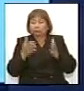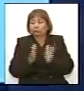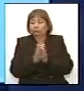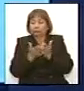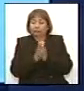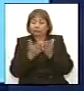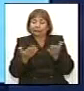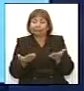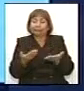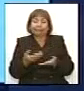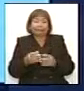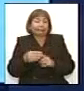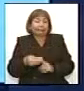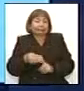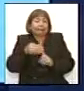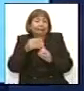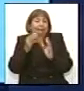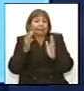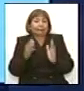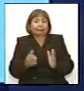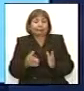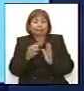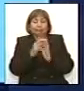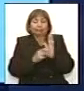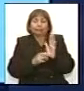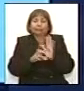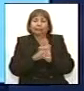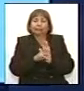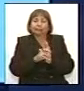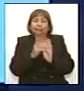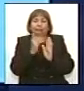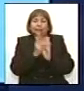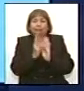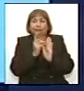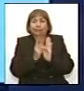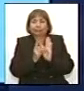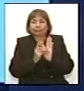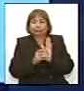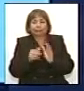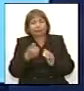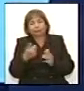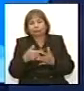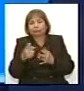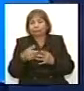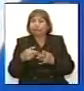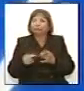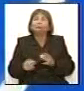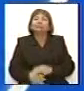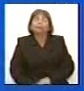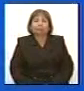ahonda en temas especializados como proyectos de ley, dictámenes, entre otros.